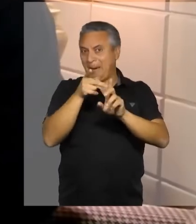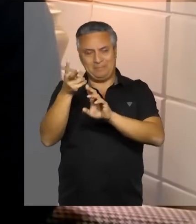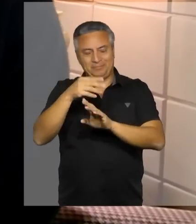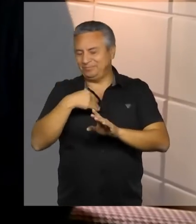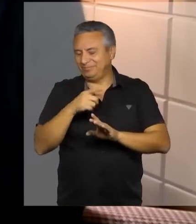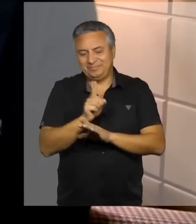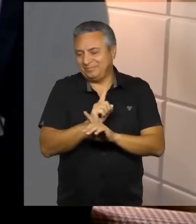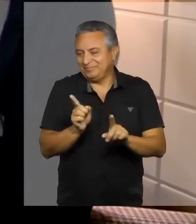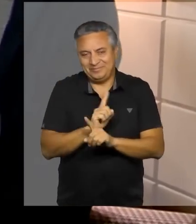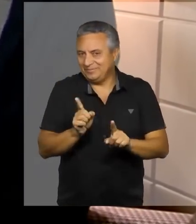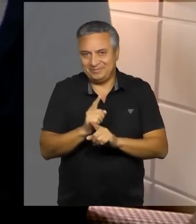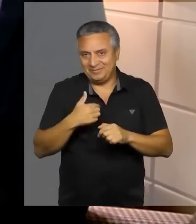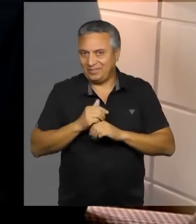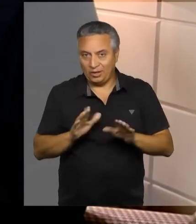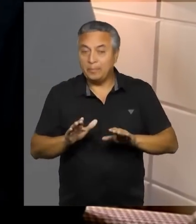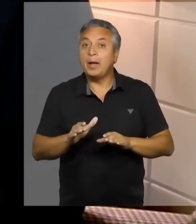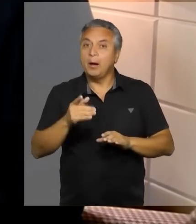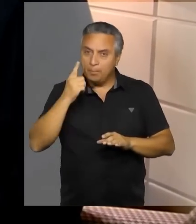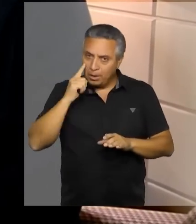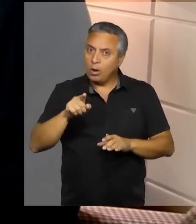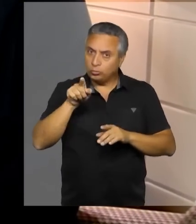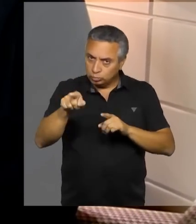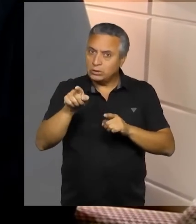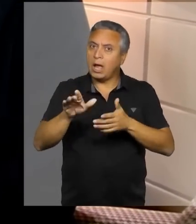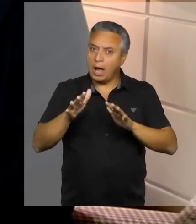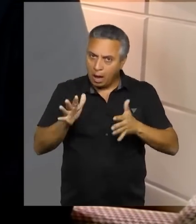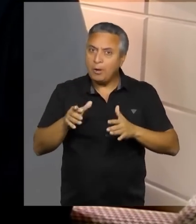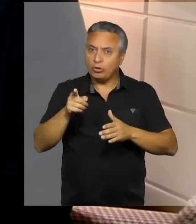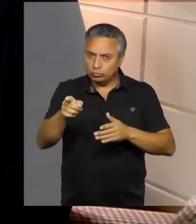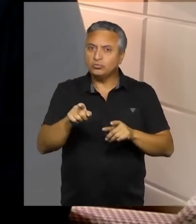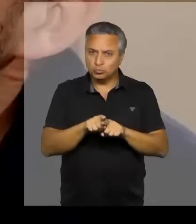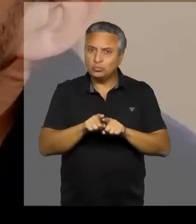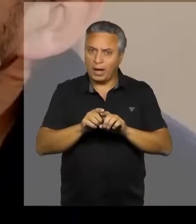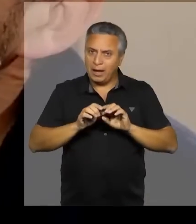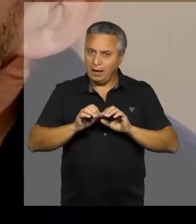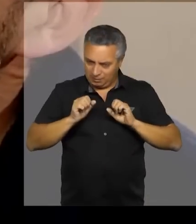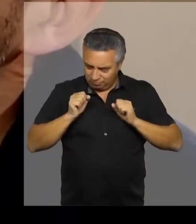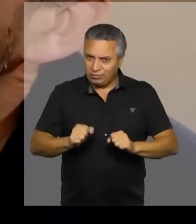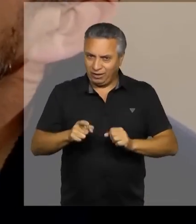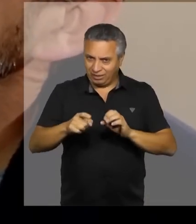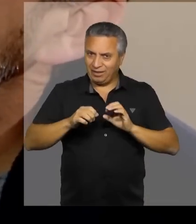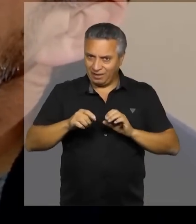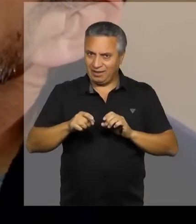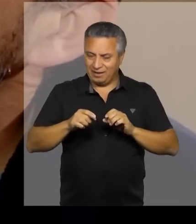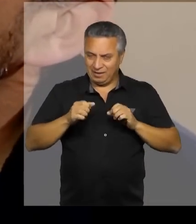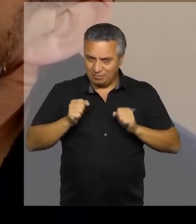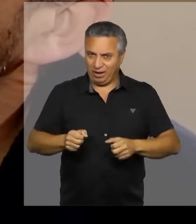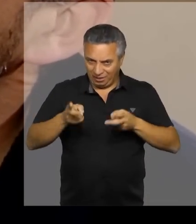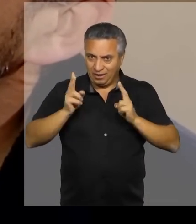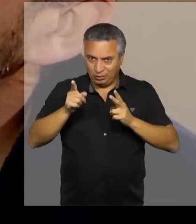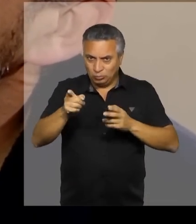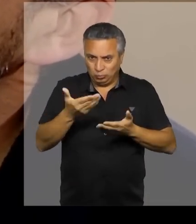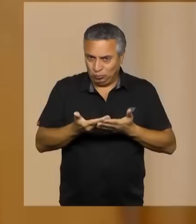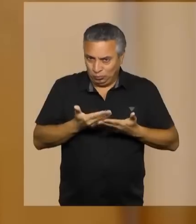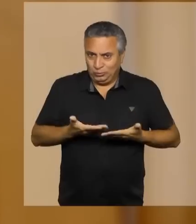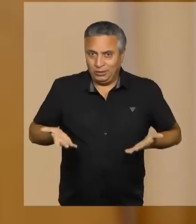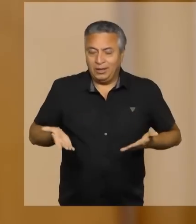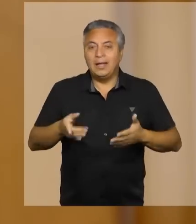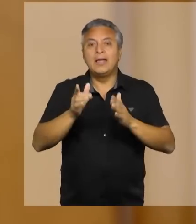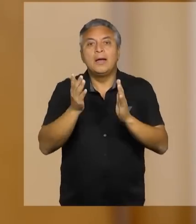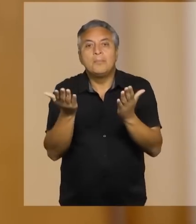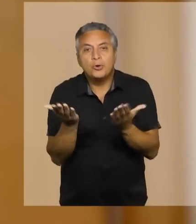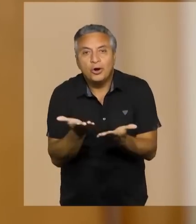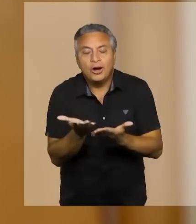no. Pero a usted a lo mejor le serviría harto. Sí, ¿usted cree? Sí, pues. Sí, porque